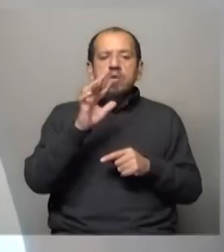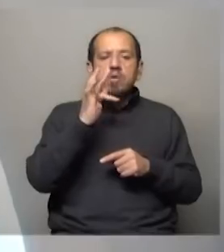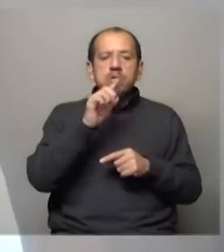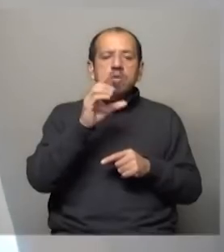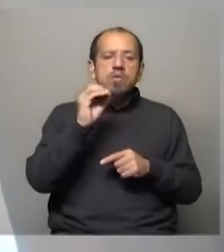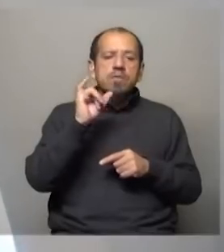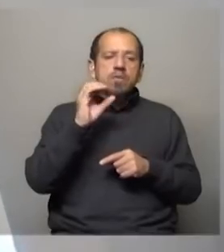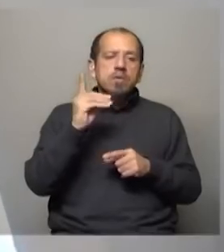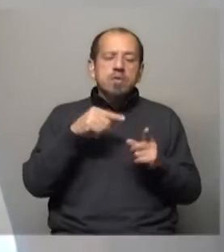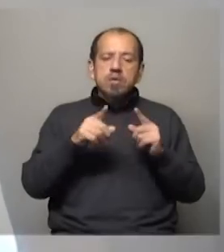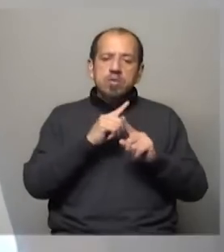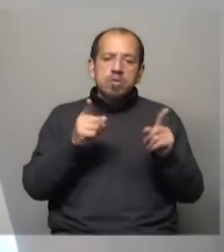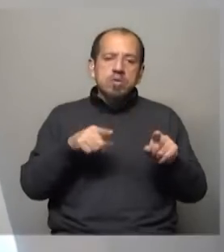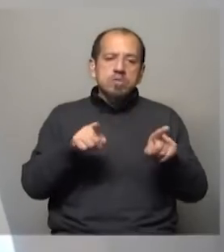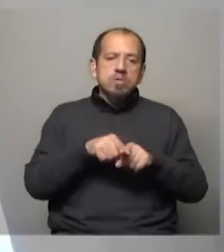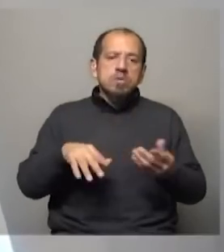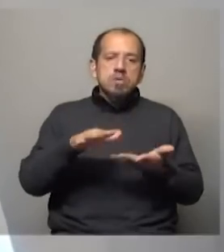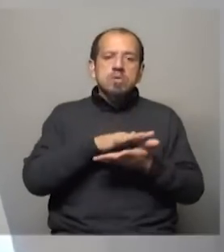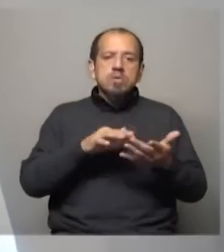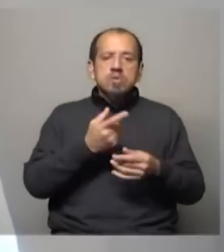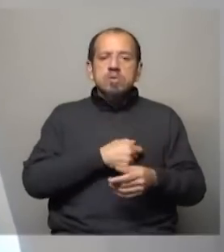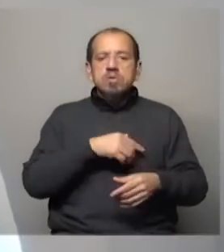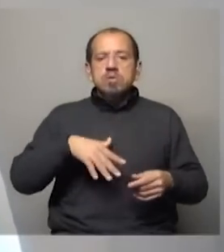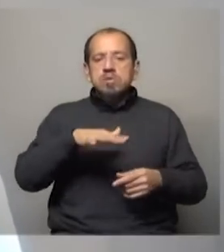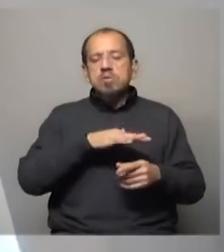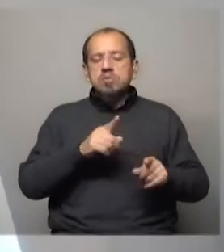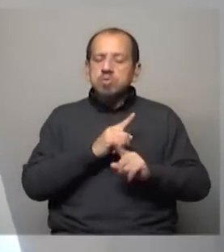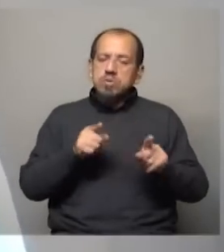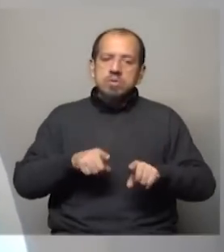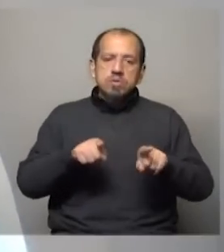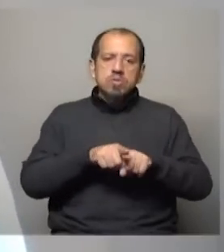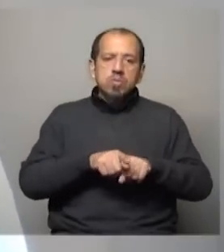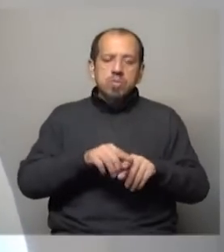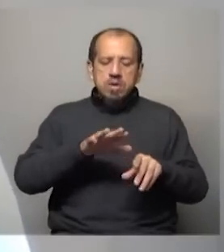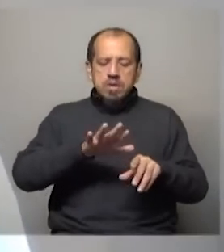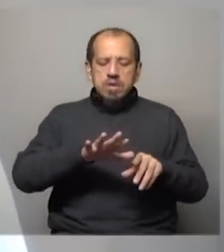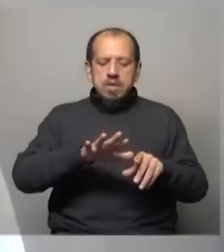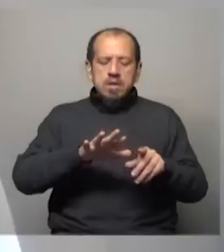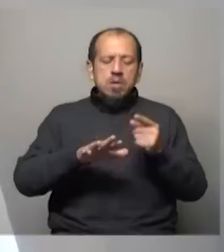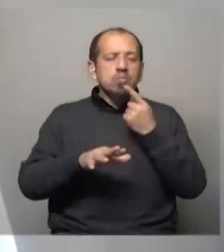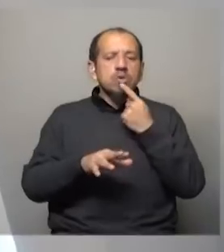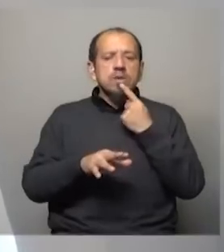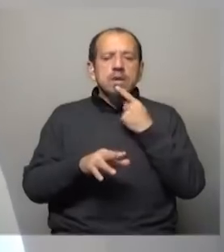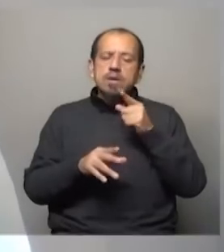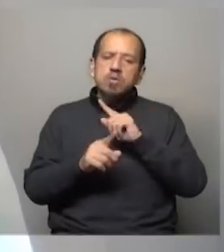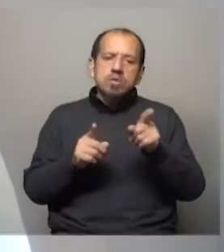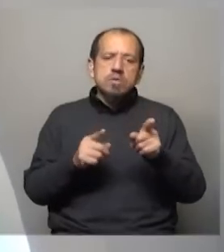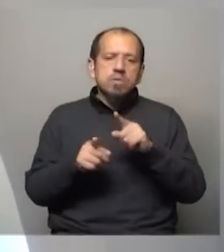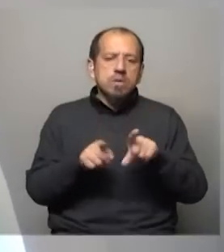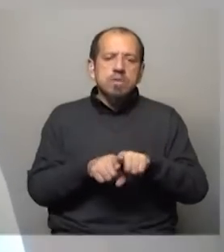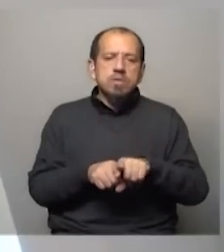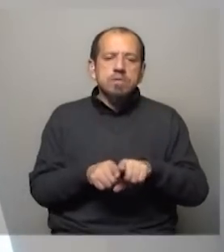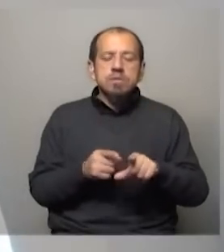es la misma policía no es la misma situación social no es la misma trama política de tratamiento de los conflictos